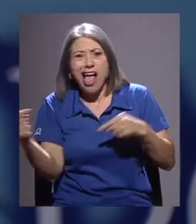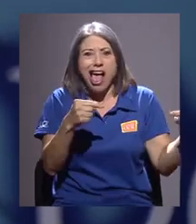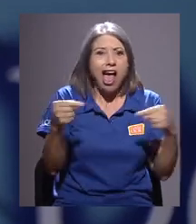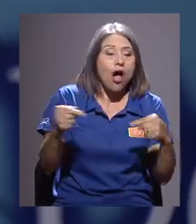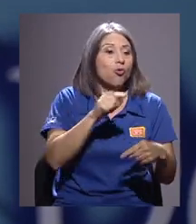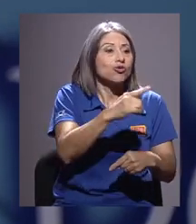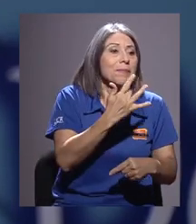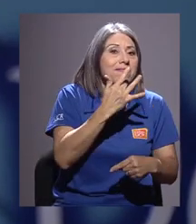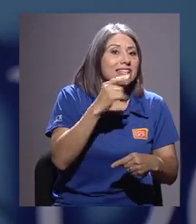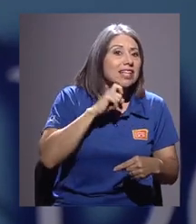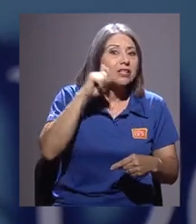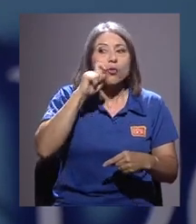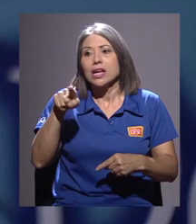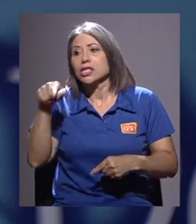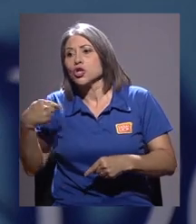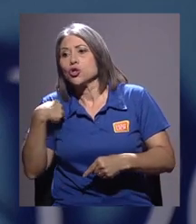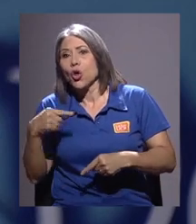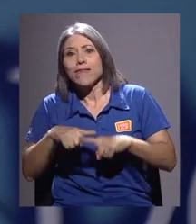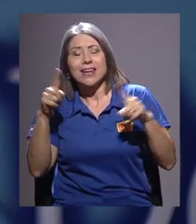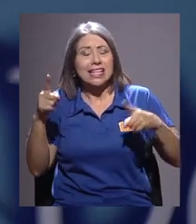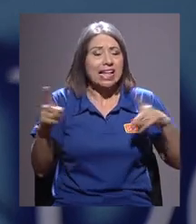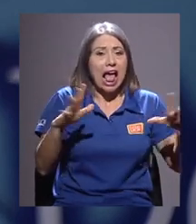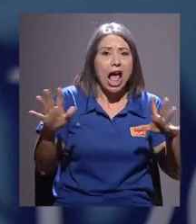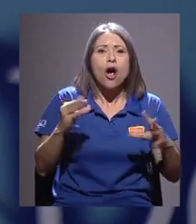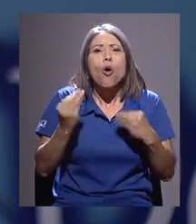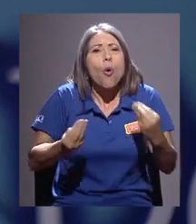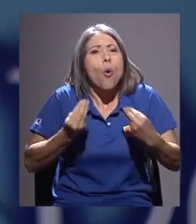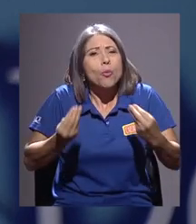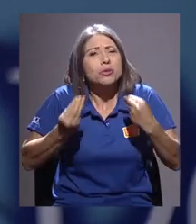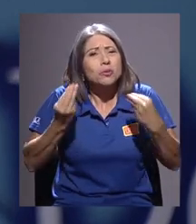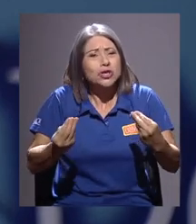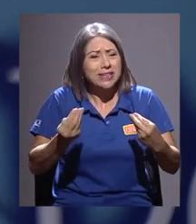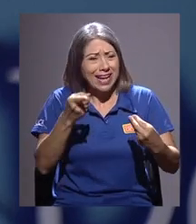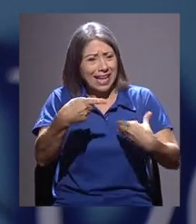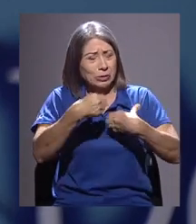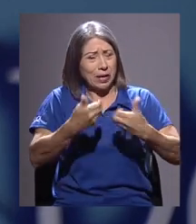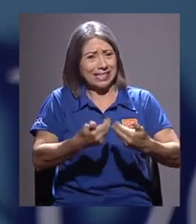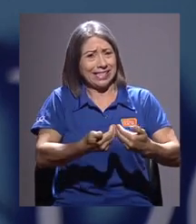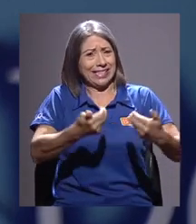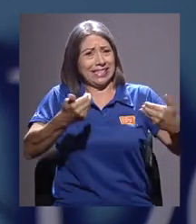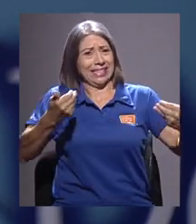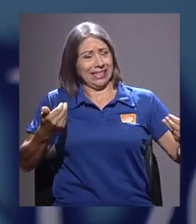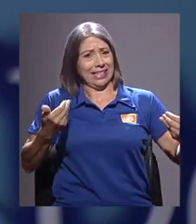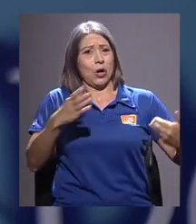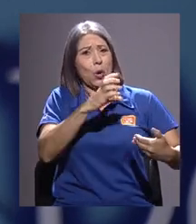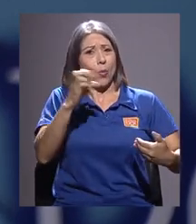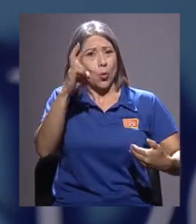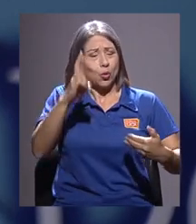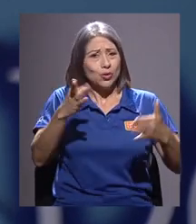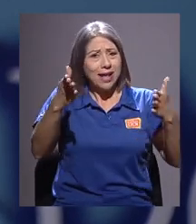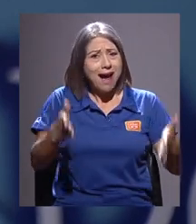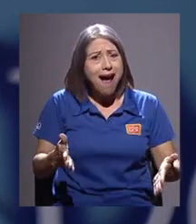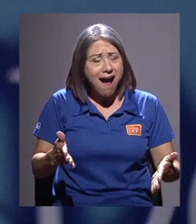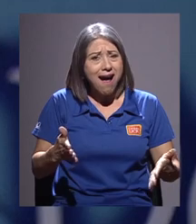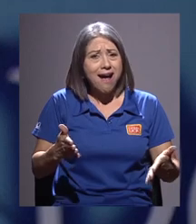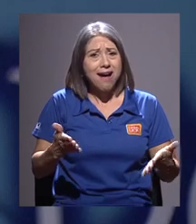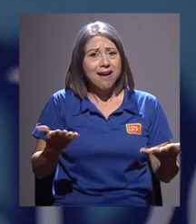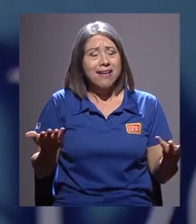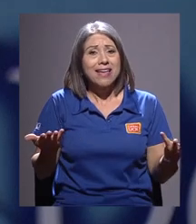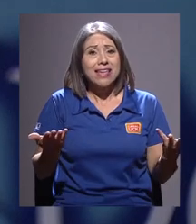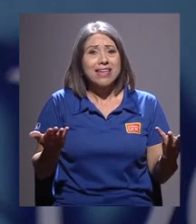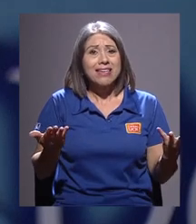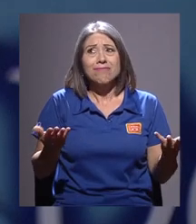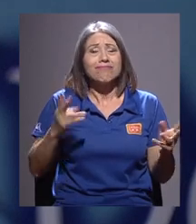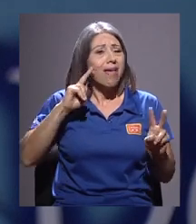tiene preferencias sexuales y yo tengo otras como es posible que eso nos distancia tanto como costarricenses y dejando